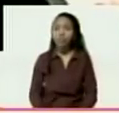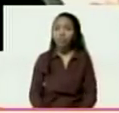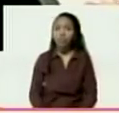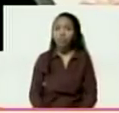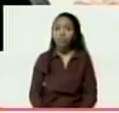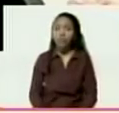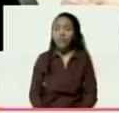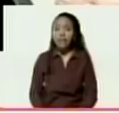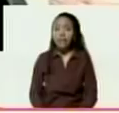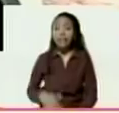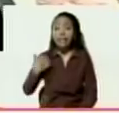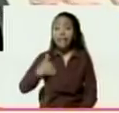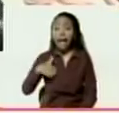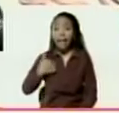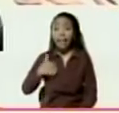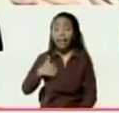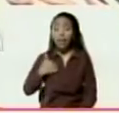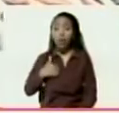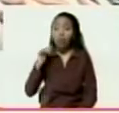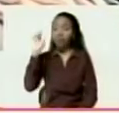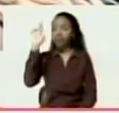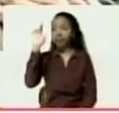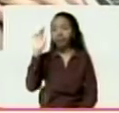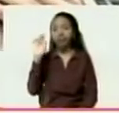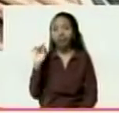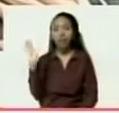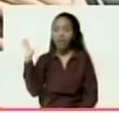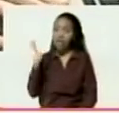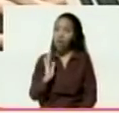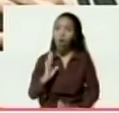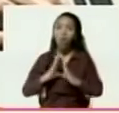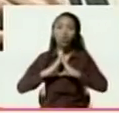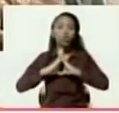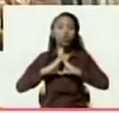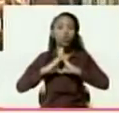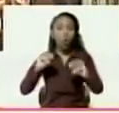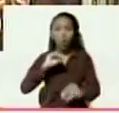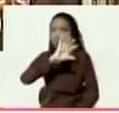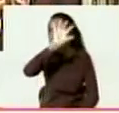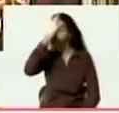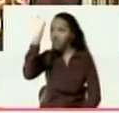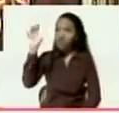de argentinos. Todos los días yo recibo gente de todas partes del mundo, ¿verdad?